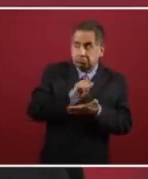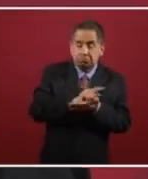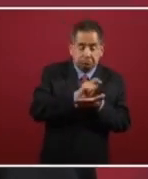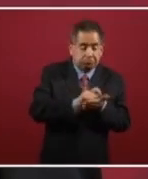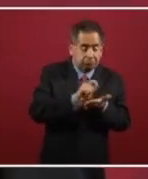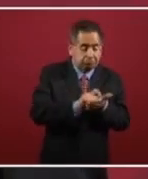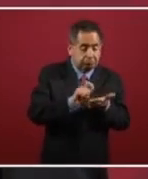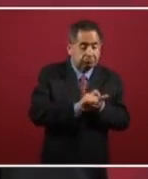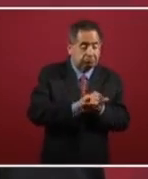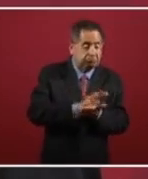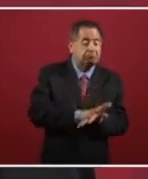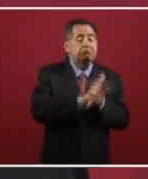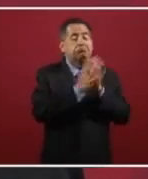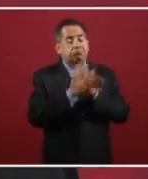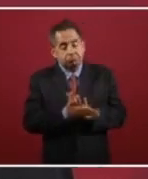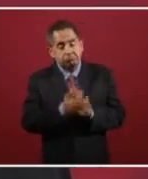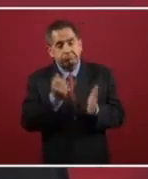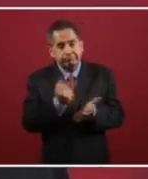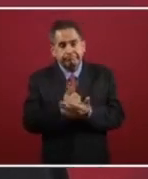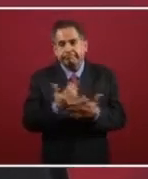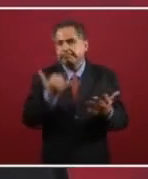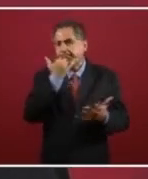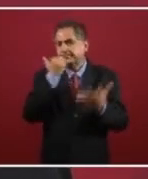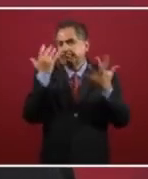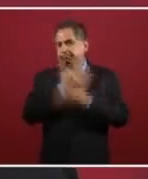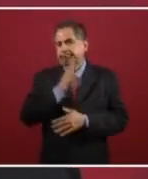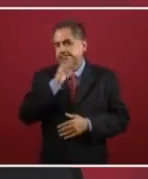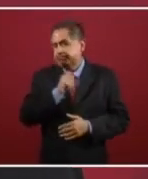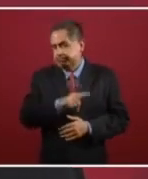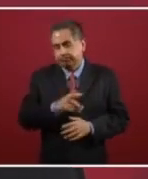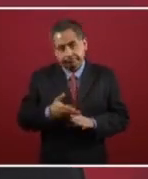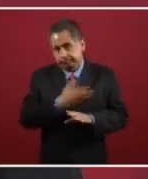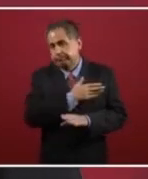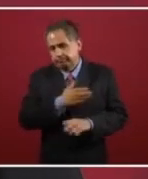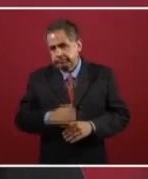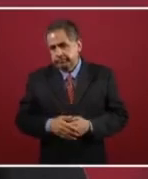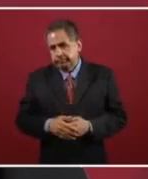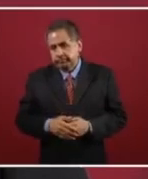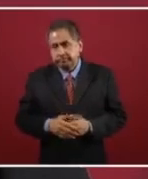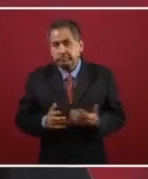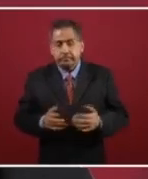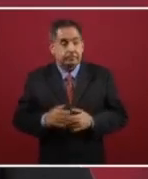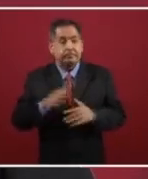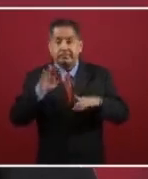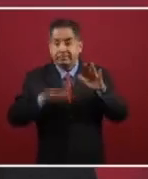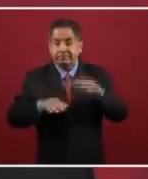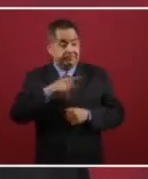muchas veces ni siquiera por decisión